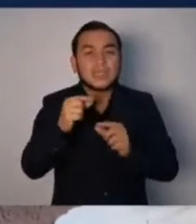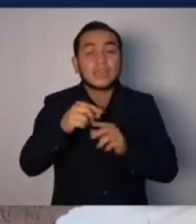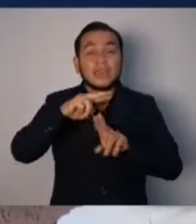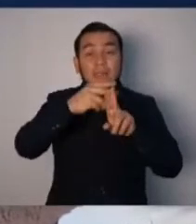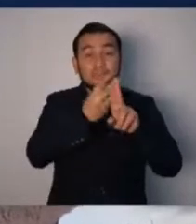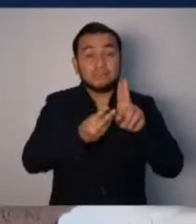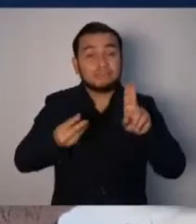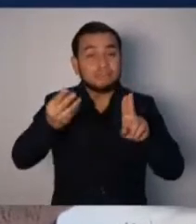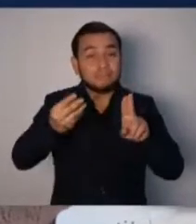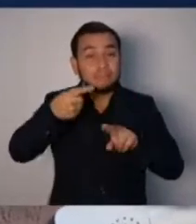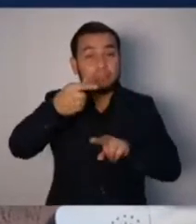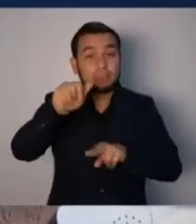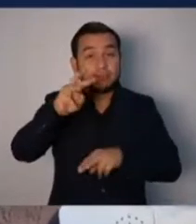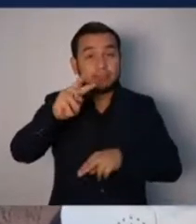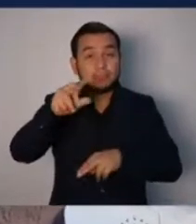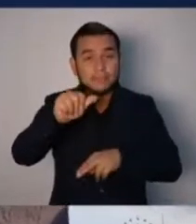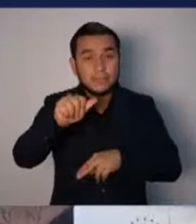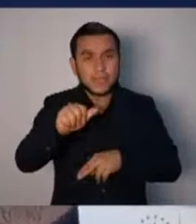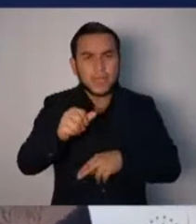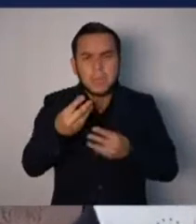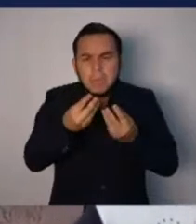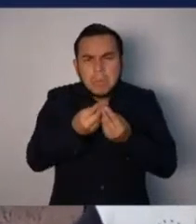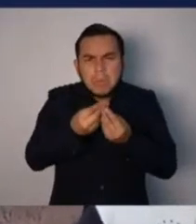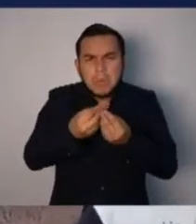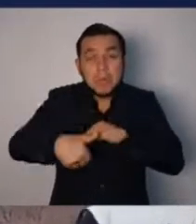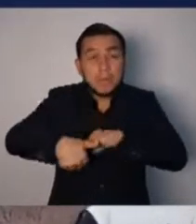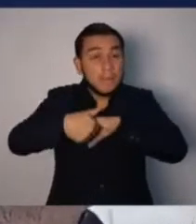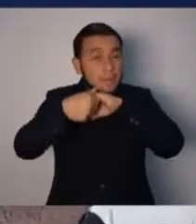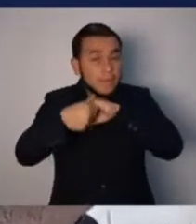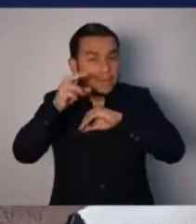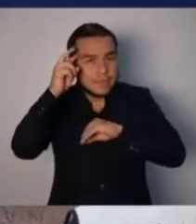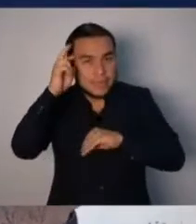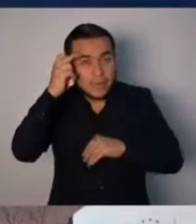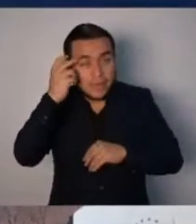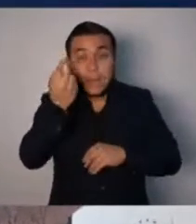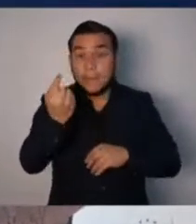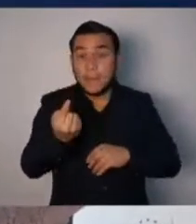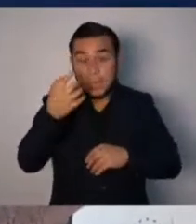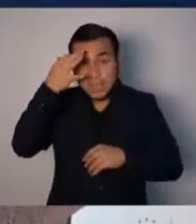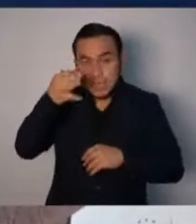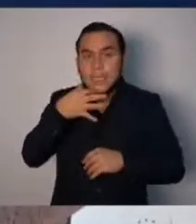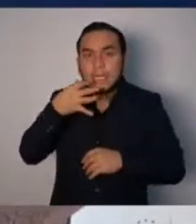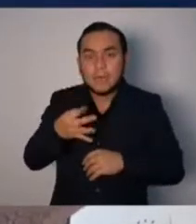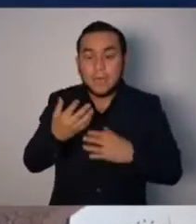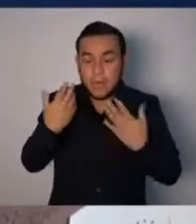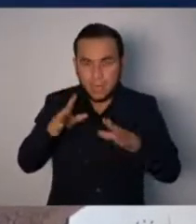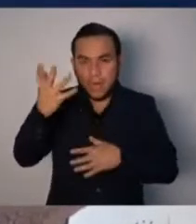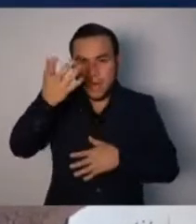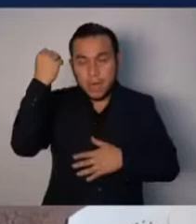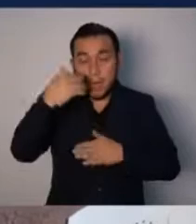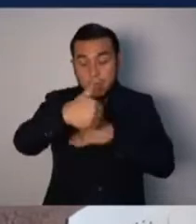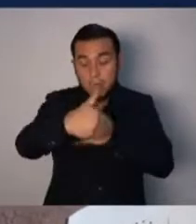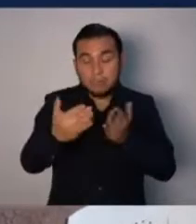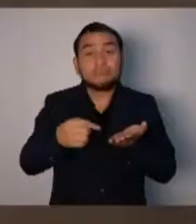menos de la mitad del psm es la gente que cree en ellos ojos porque tienen alcaldías en ese canal las